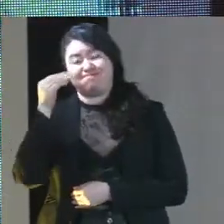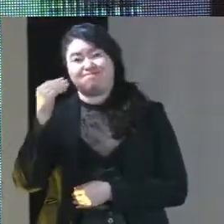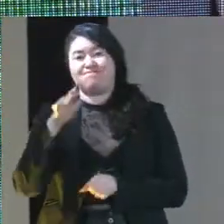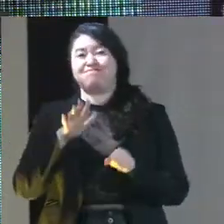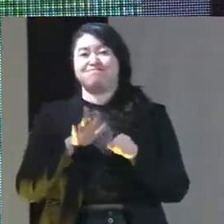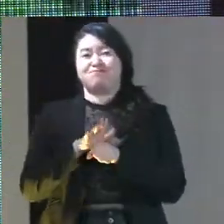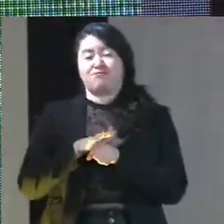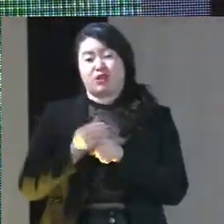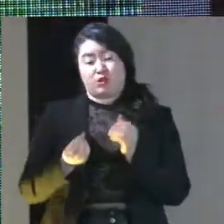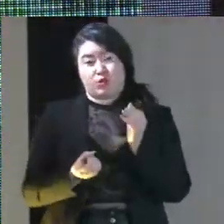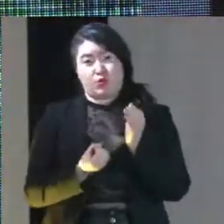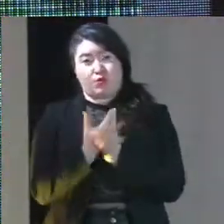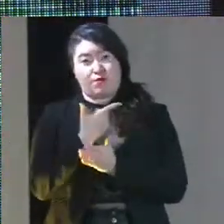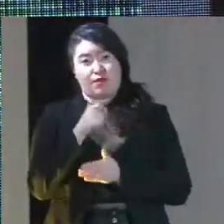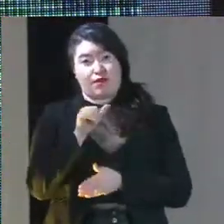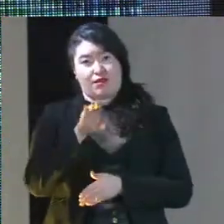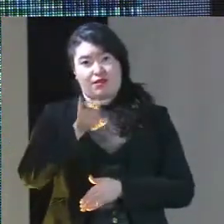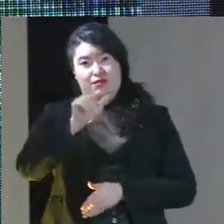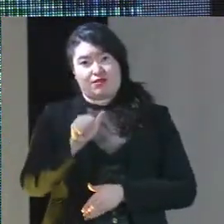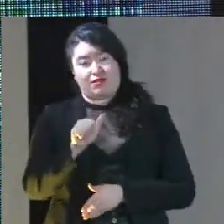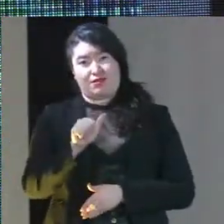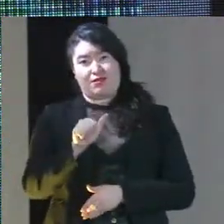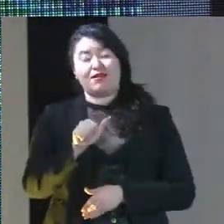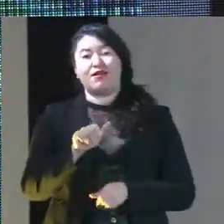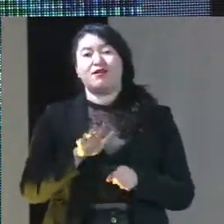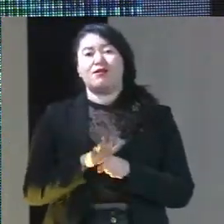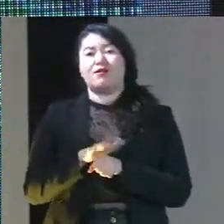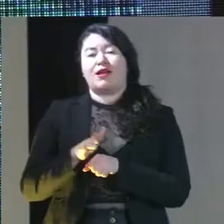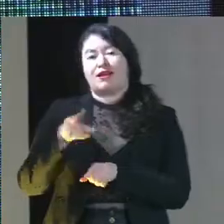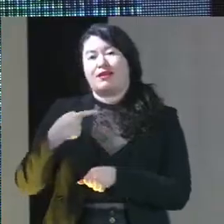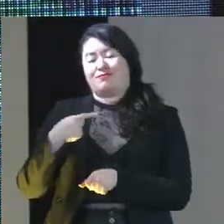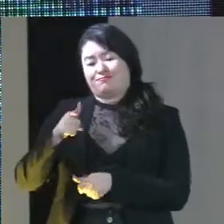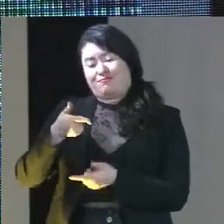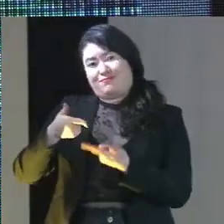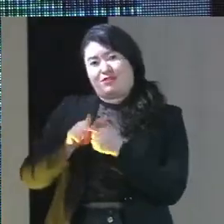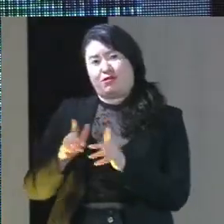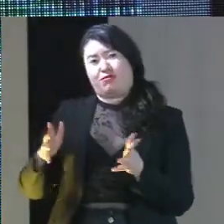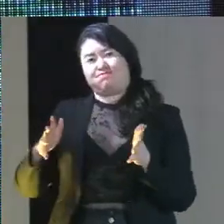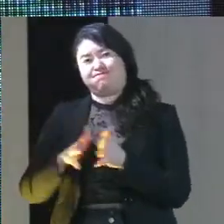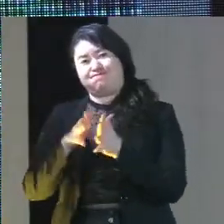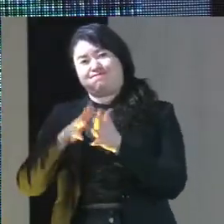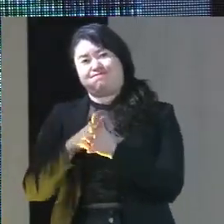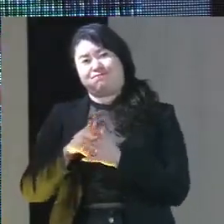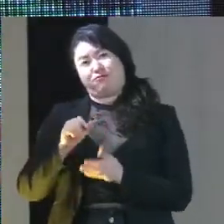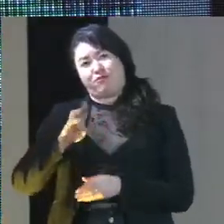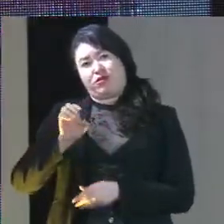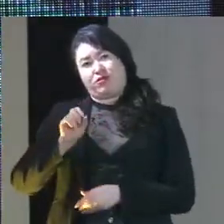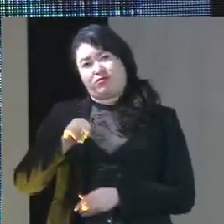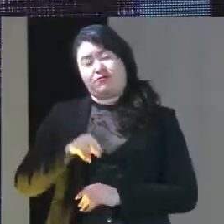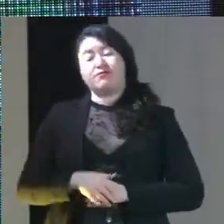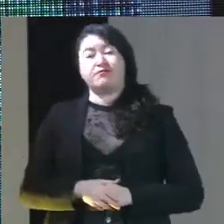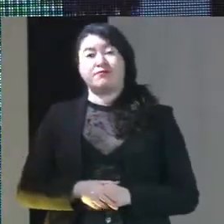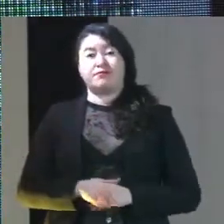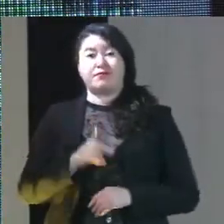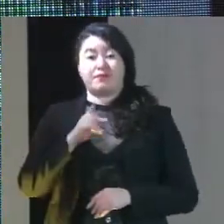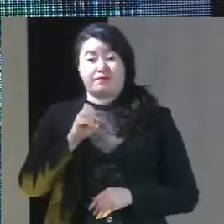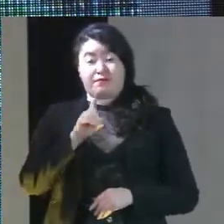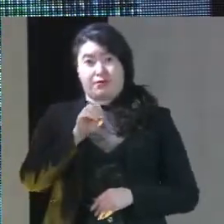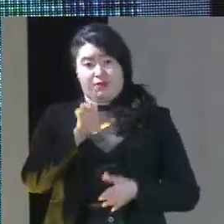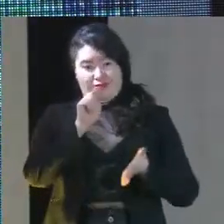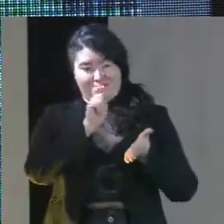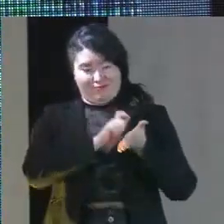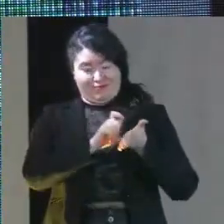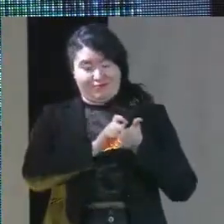en la Nueva Galicia, provocando la insurrección indígena conocida como la Guerra del Mixión. Y entonces, escribe Pedro, y